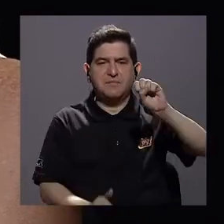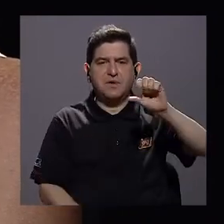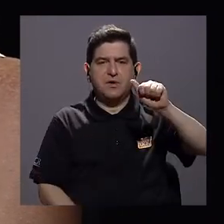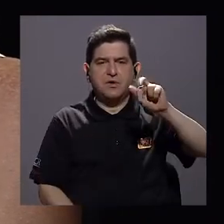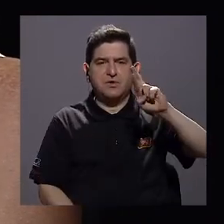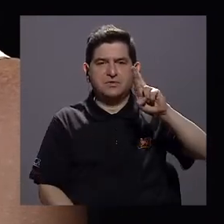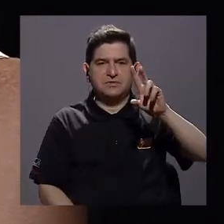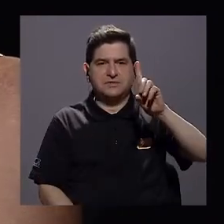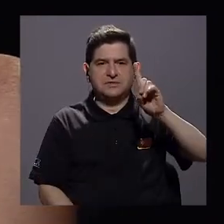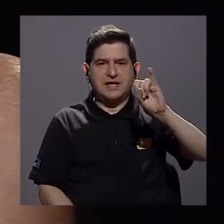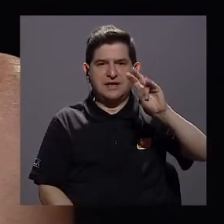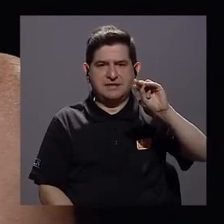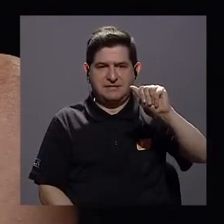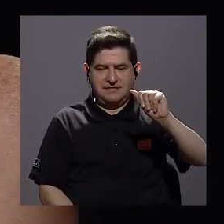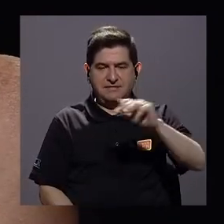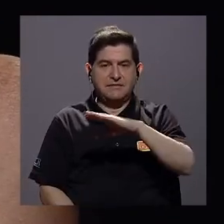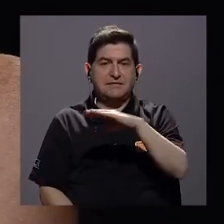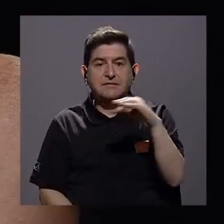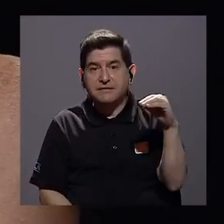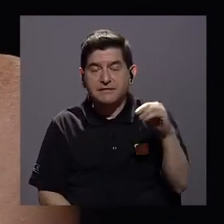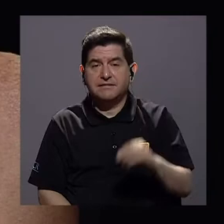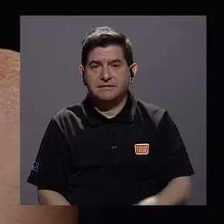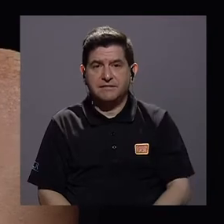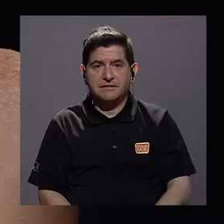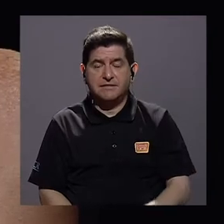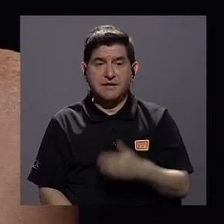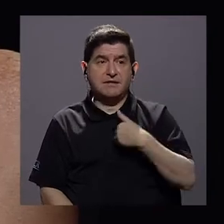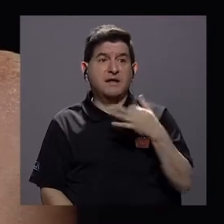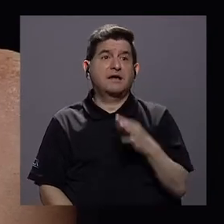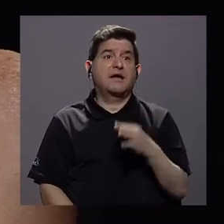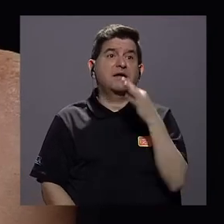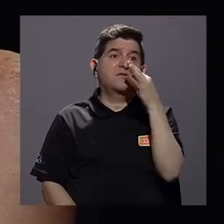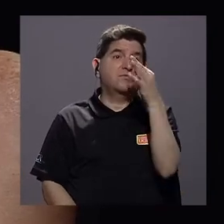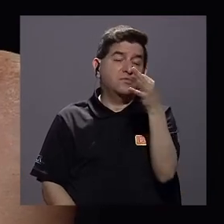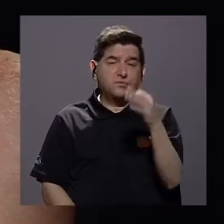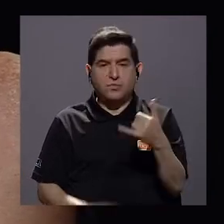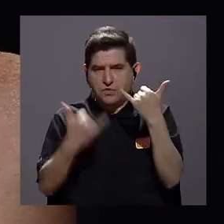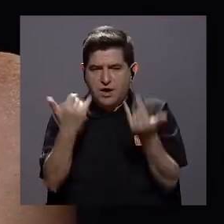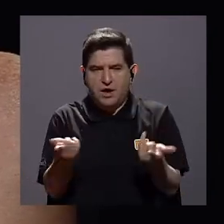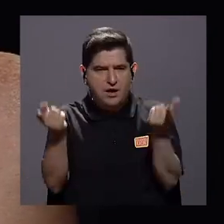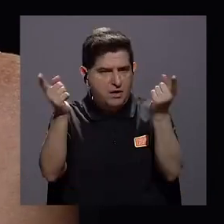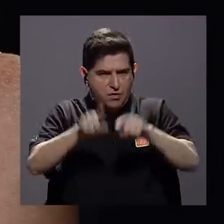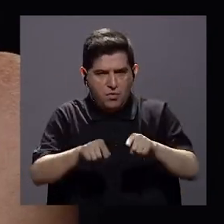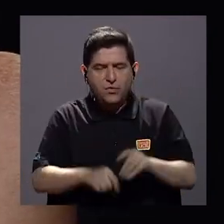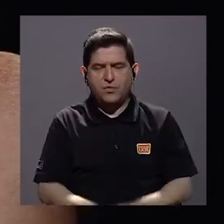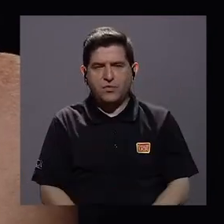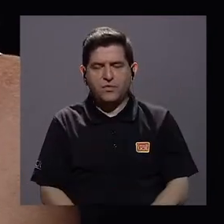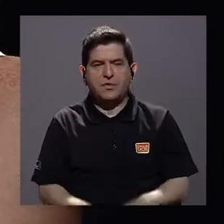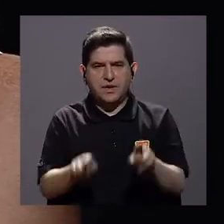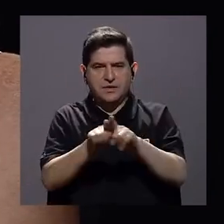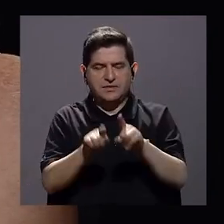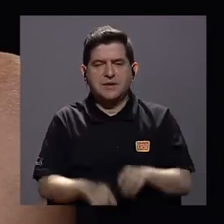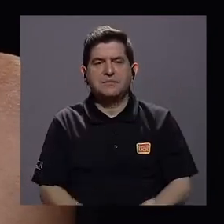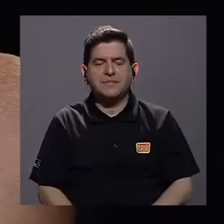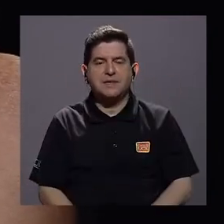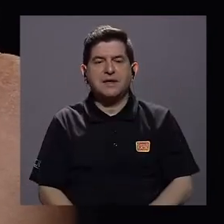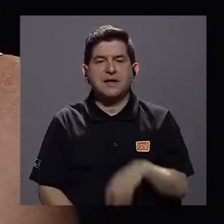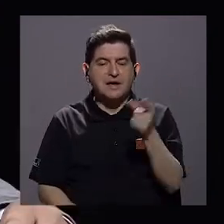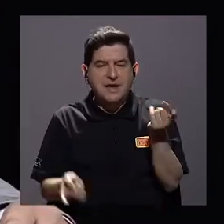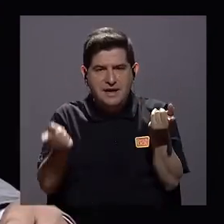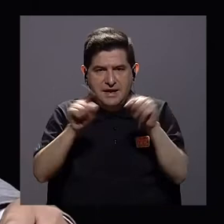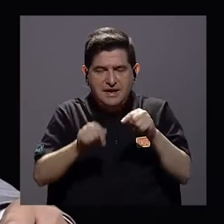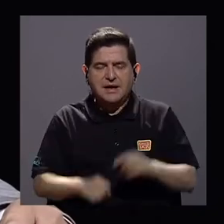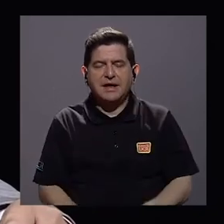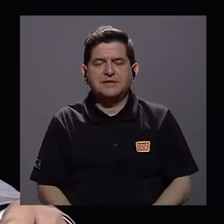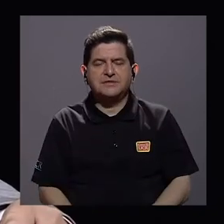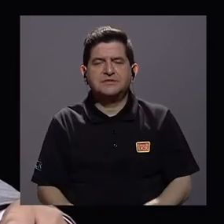ejemplo, y en el caso de que se tenga futuro, porque en este momento no se está dando, la flota semi-industrial de camarón. Y